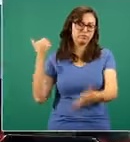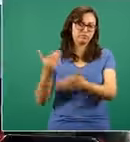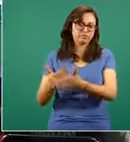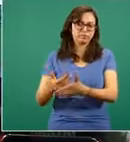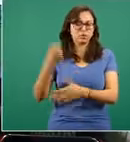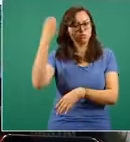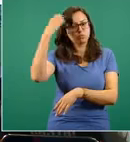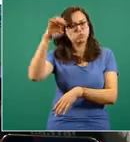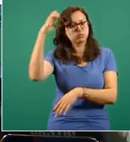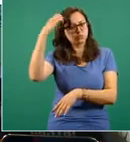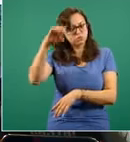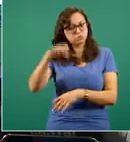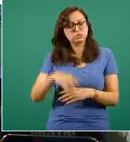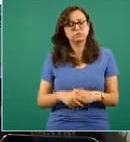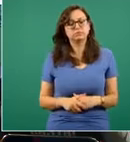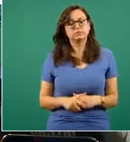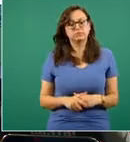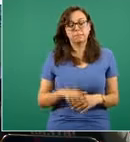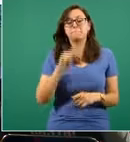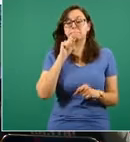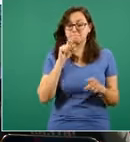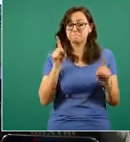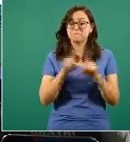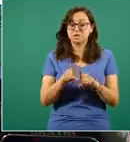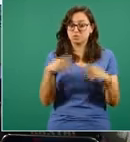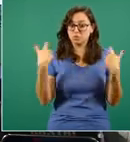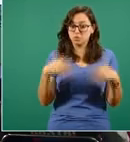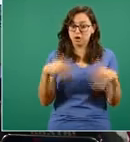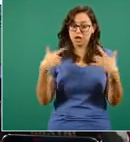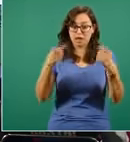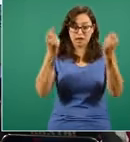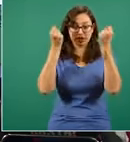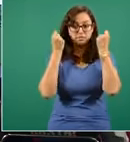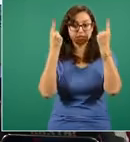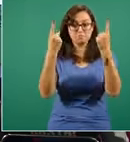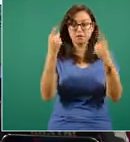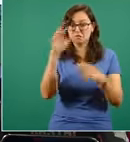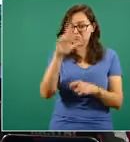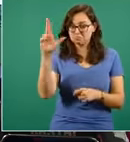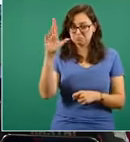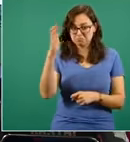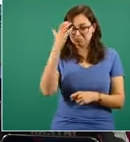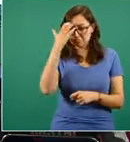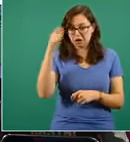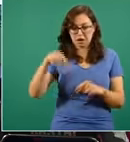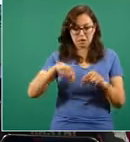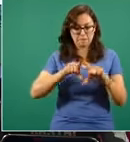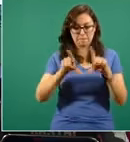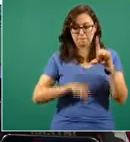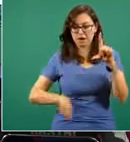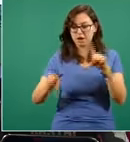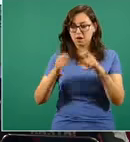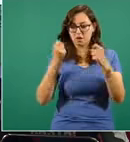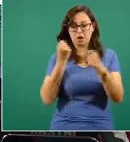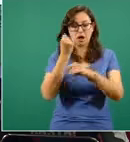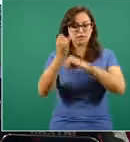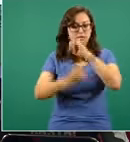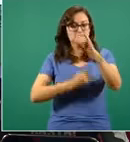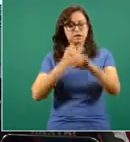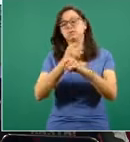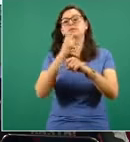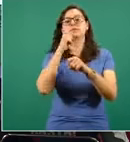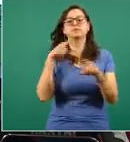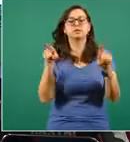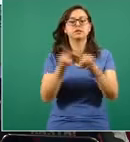necesidades de este programa. Una persona también muy reconocible, no solo en el campo nacional, sino a nivel internacional, el doctor Alejandro